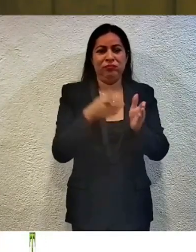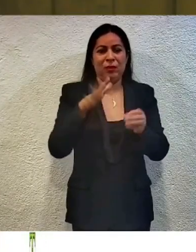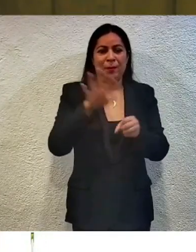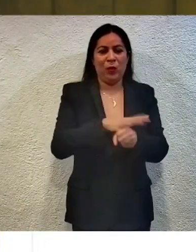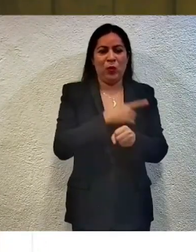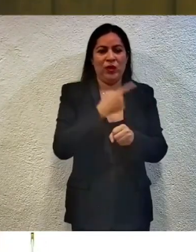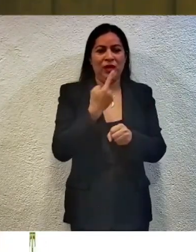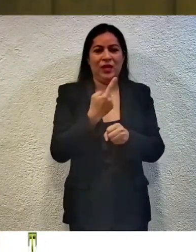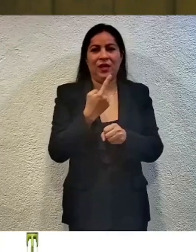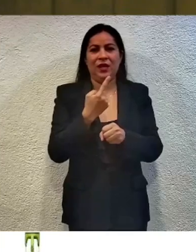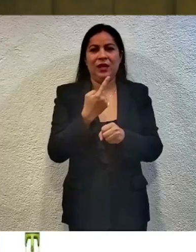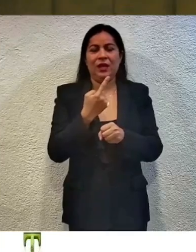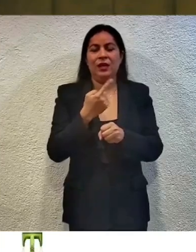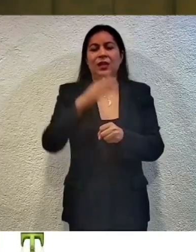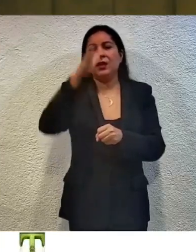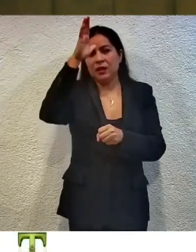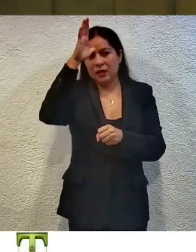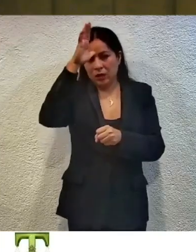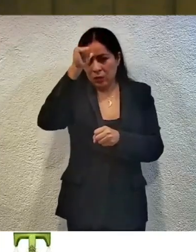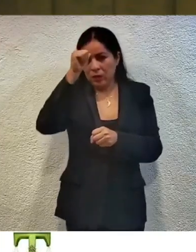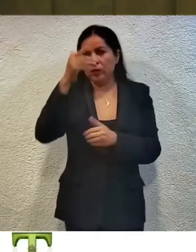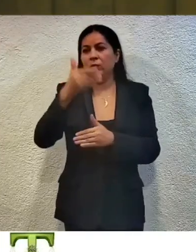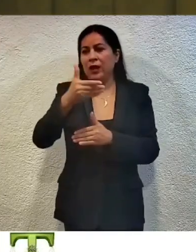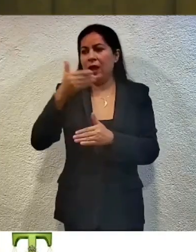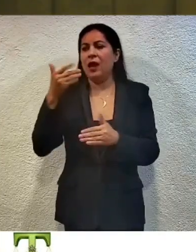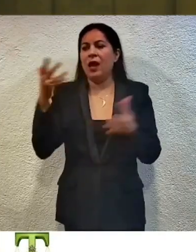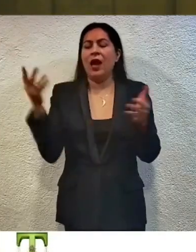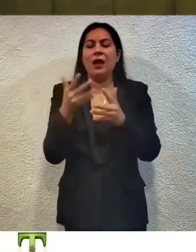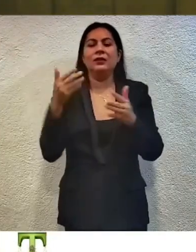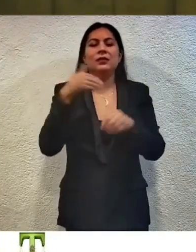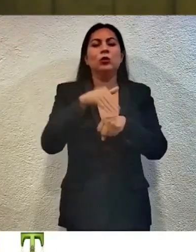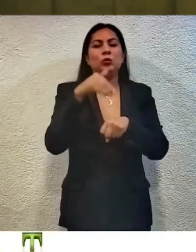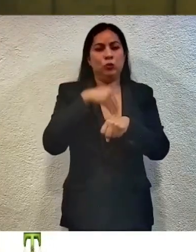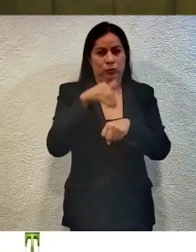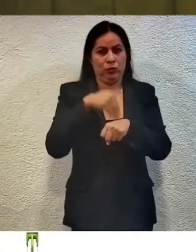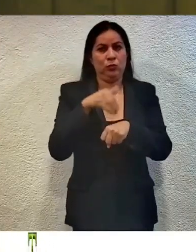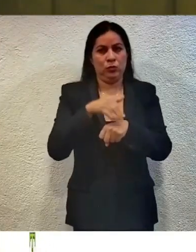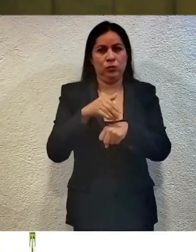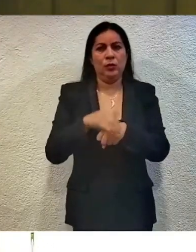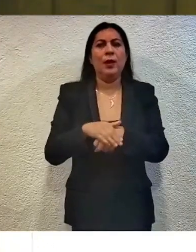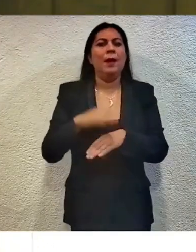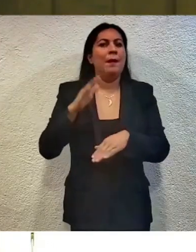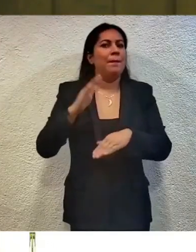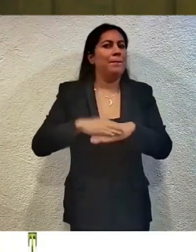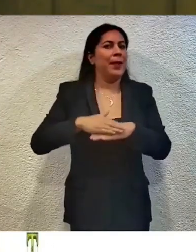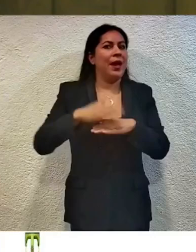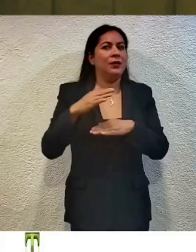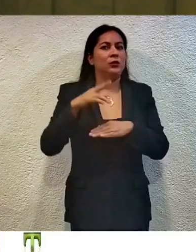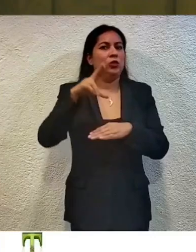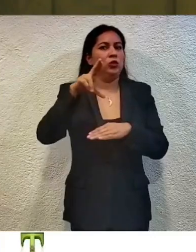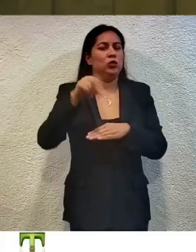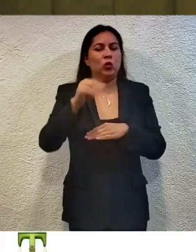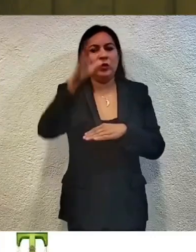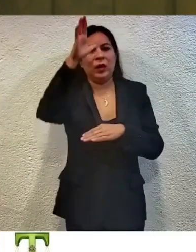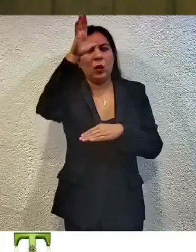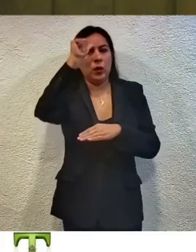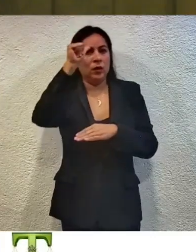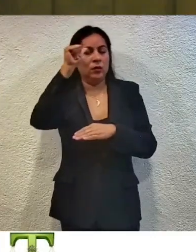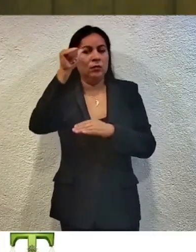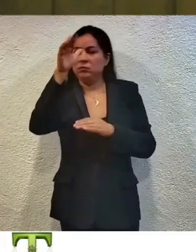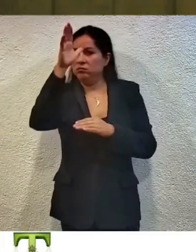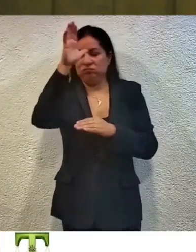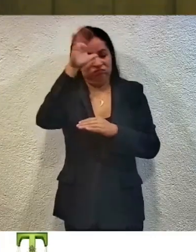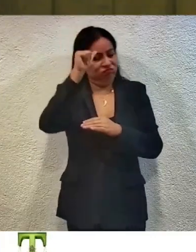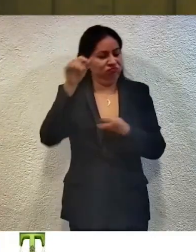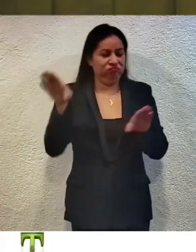porque estoy de acuerdo por cuanto hace a los números, mas no estoy de acuerdo en la